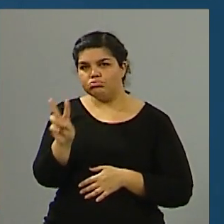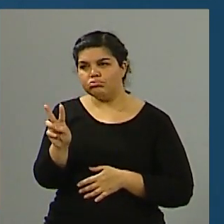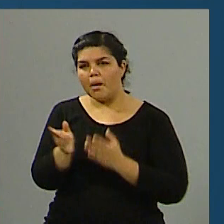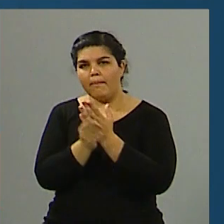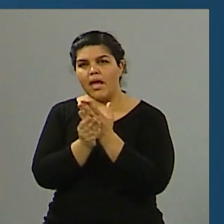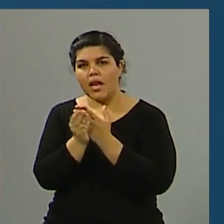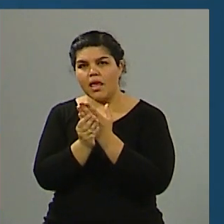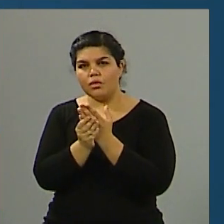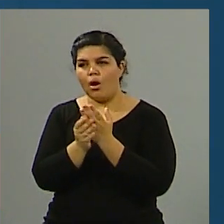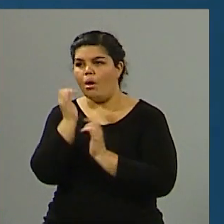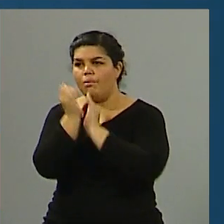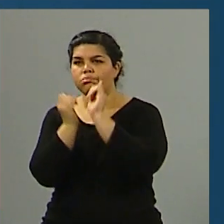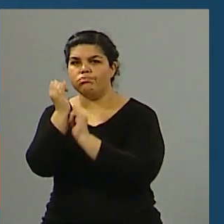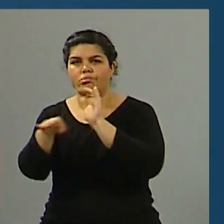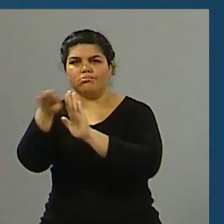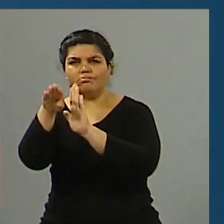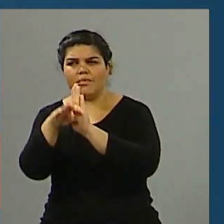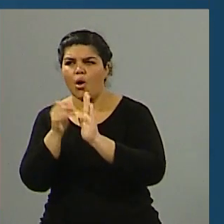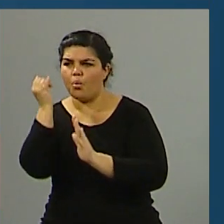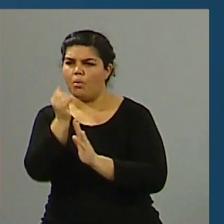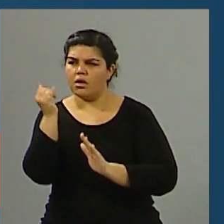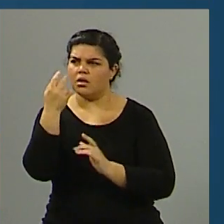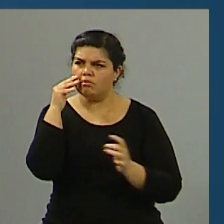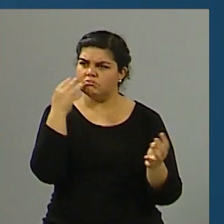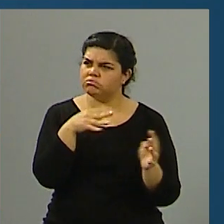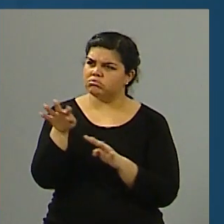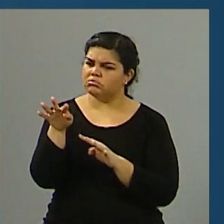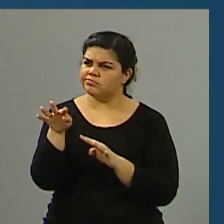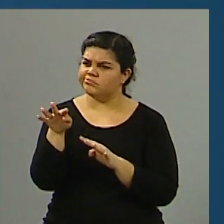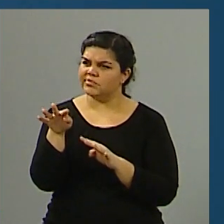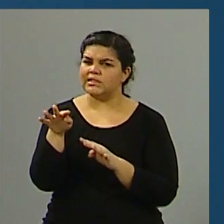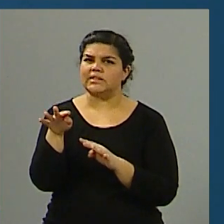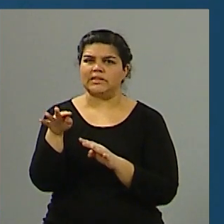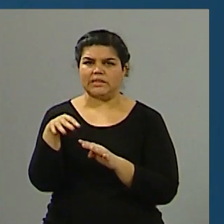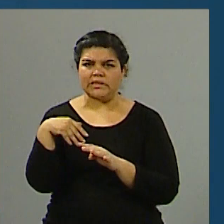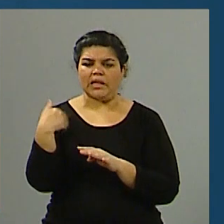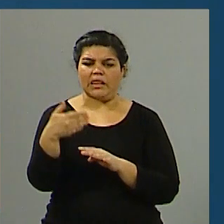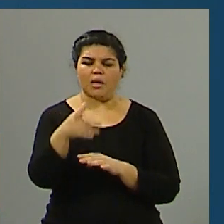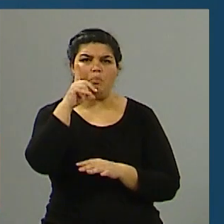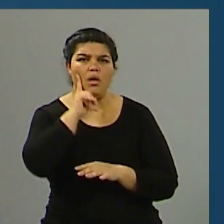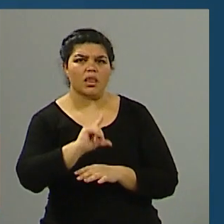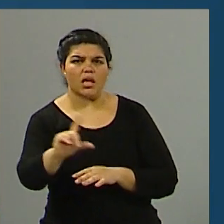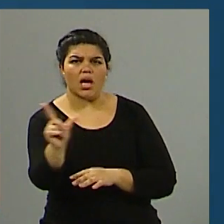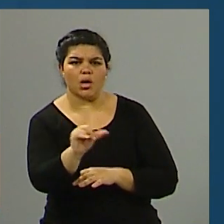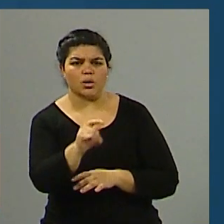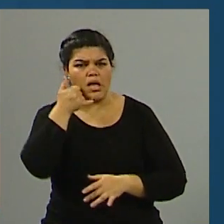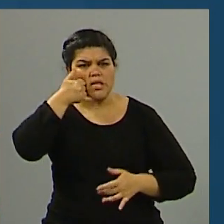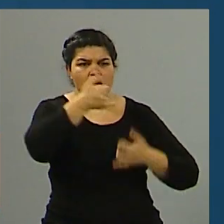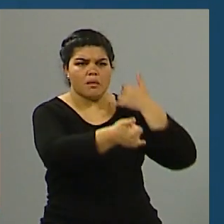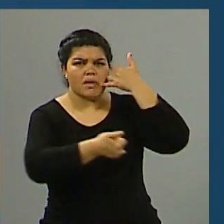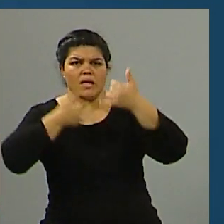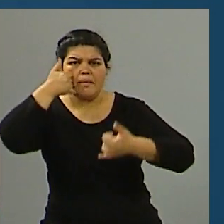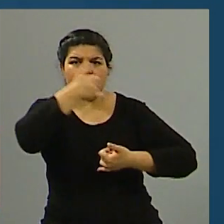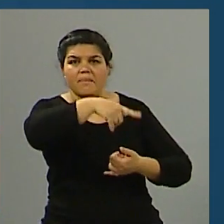ministro, el día lunes le puedo asegurar, Claudia, que el teléfono caminaba solo. La federación lo mismo, llamando a todos, porque